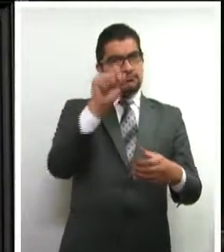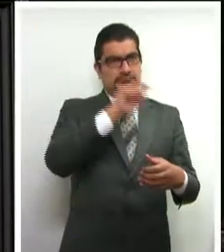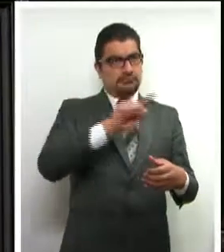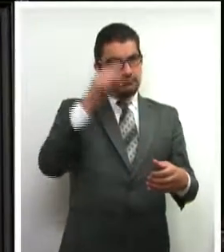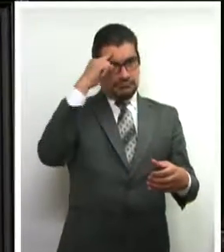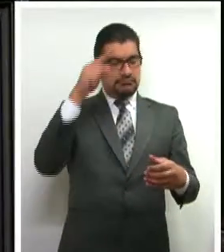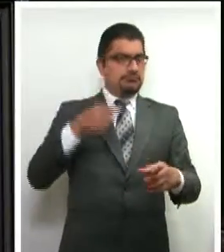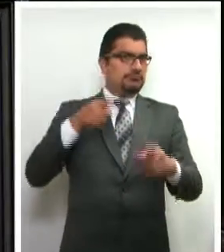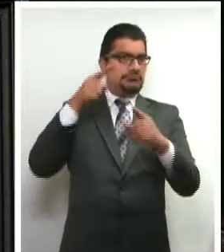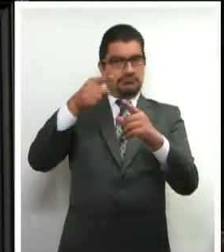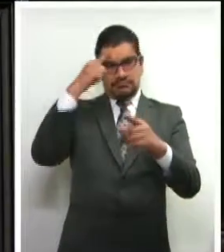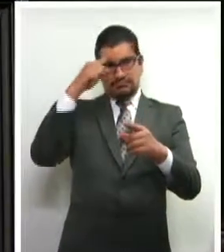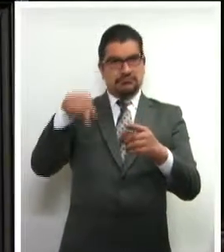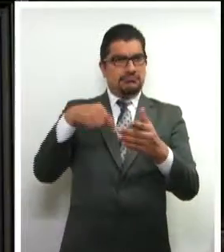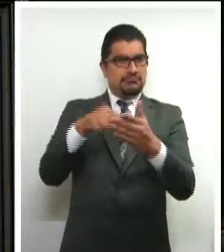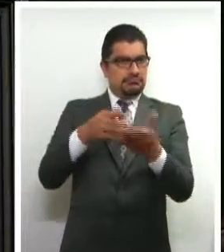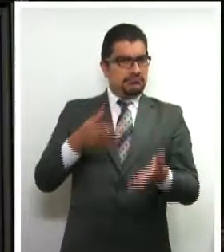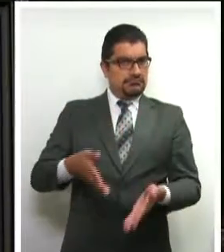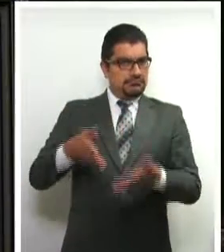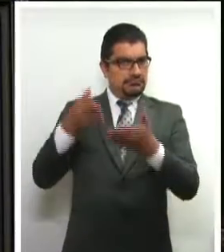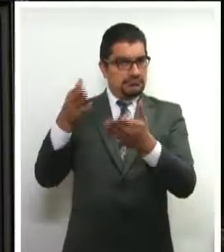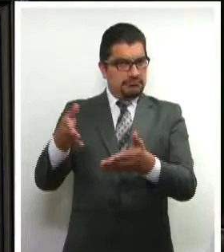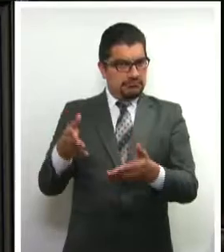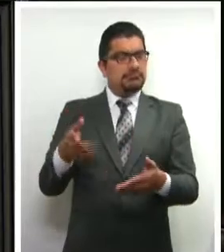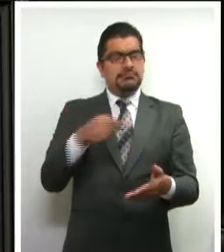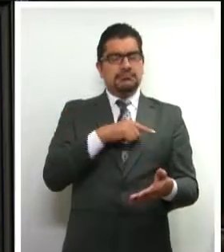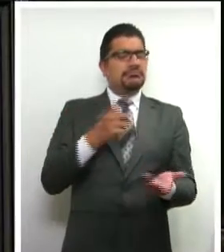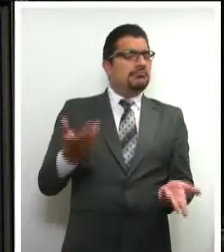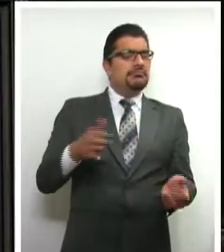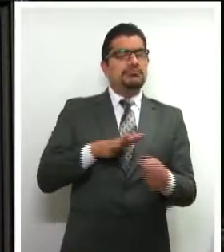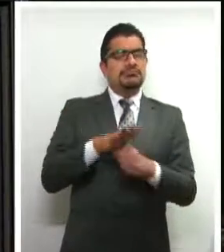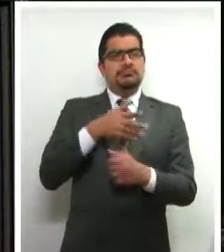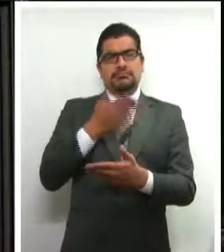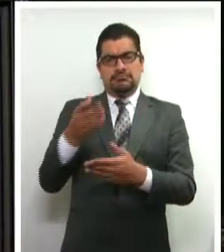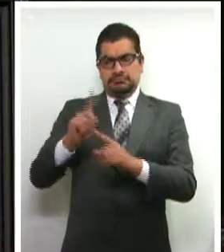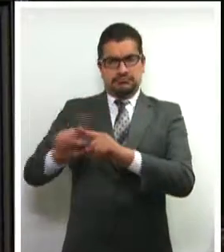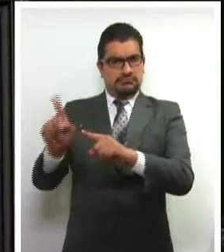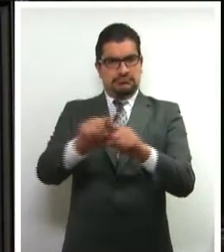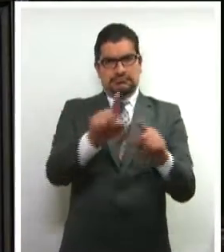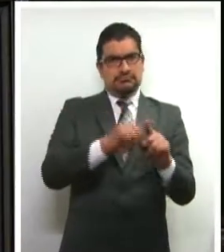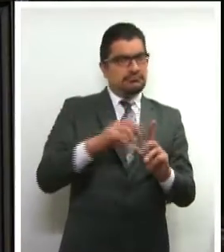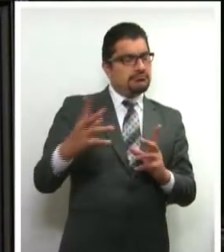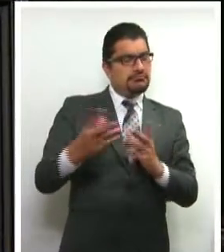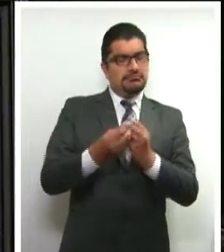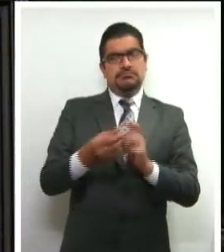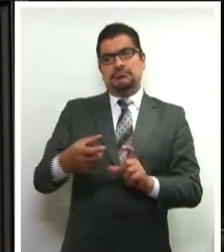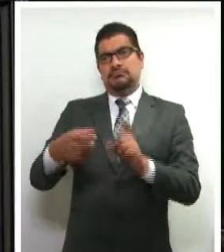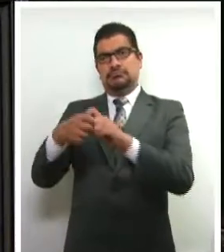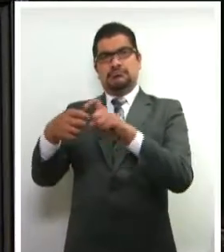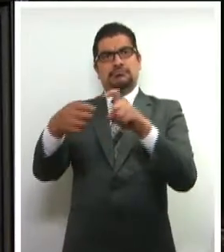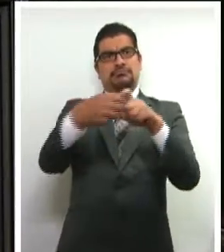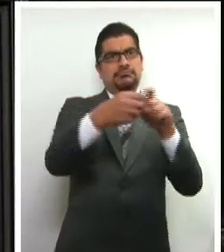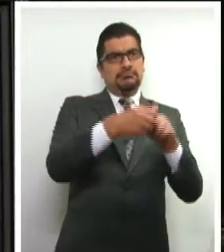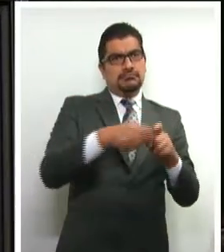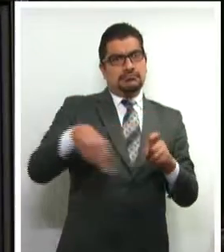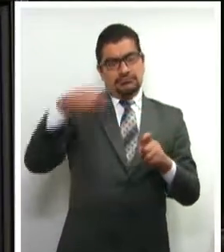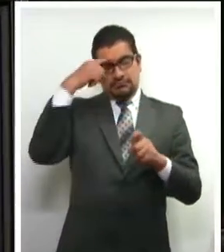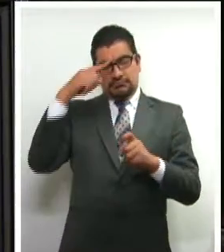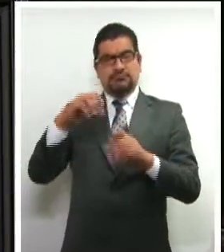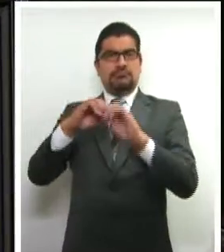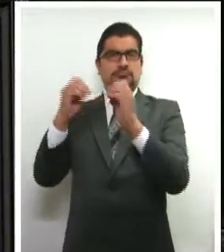juventud dirigidas a este sector poblacional y sus diversas formas de asociación, organización